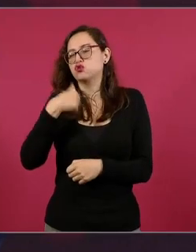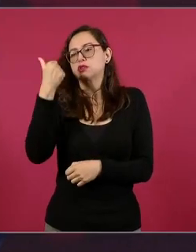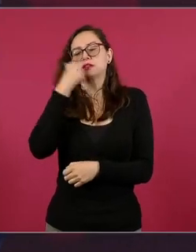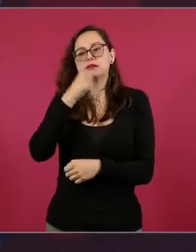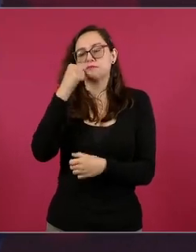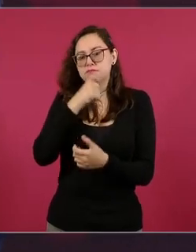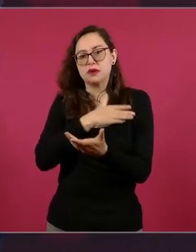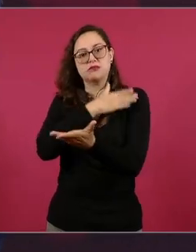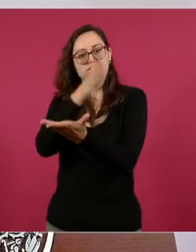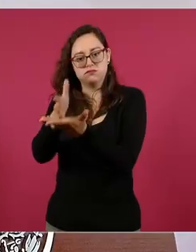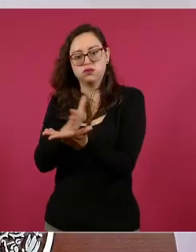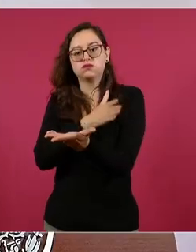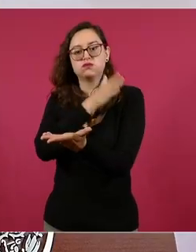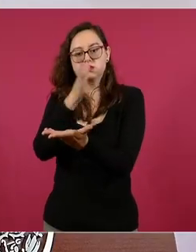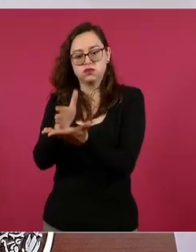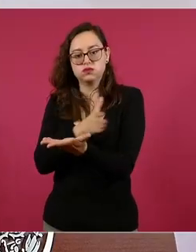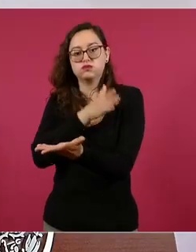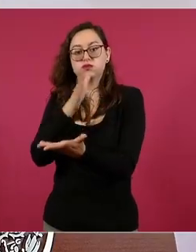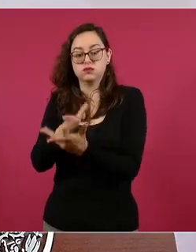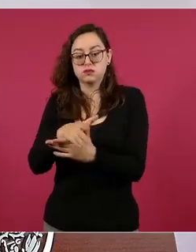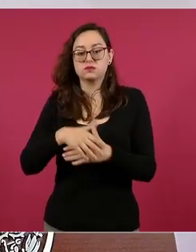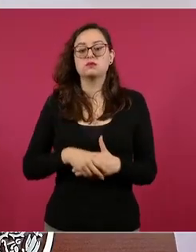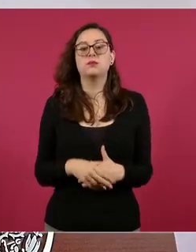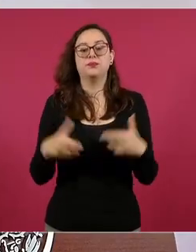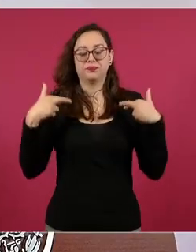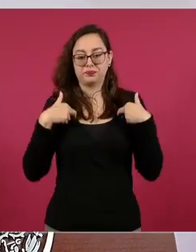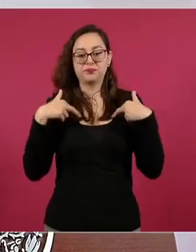Pero y vinieron sus representantes,